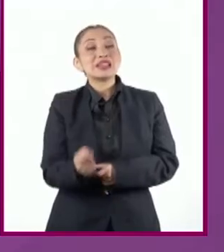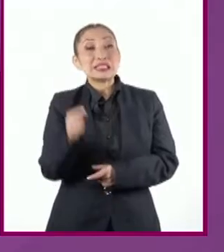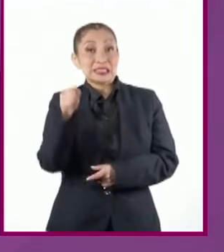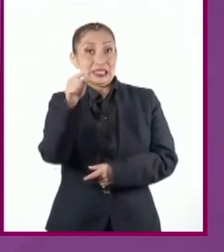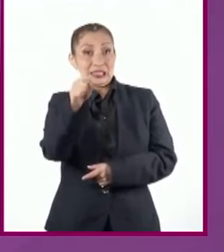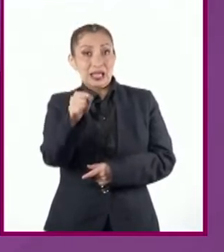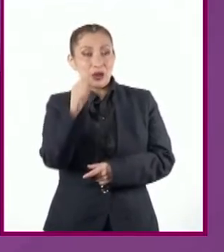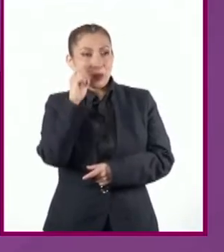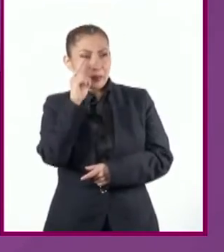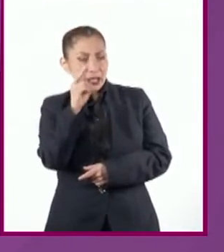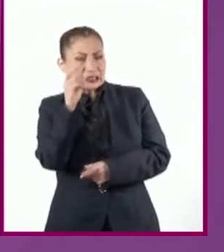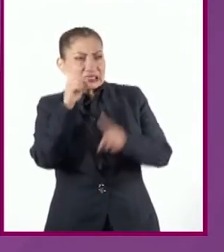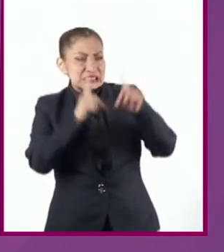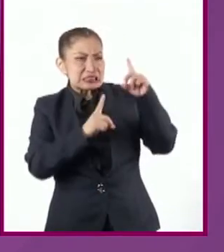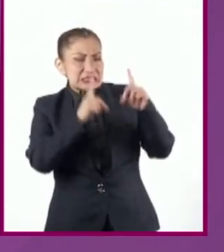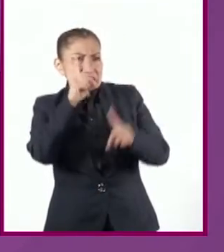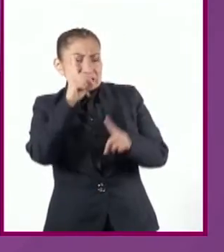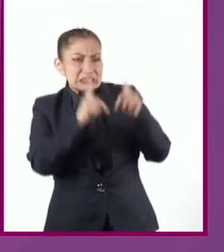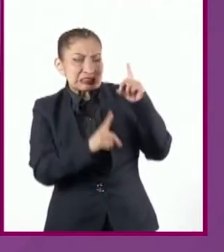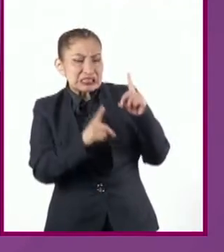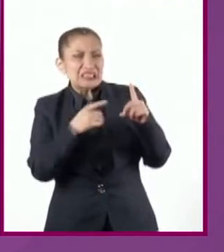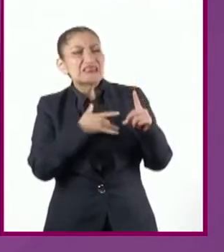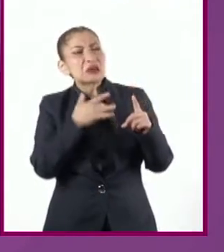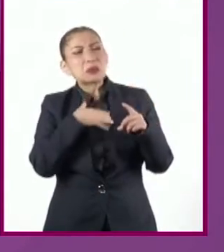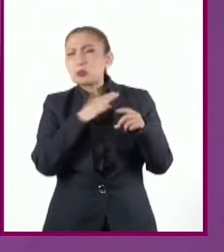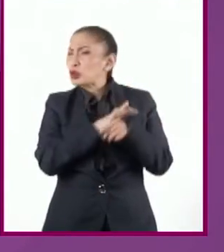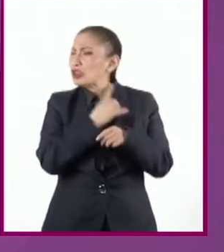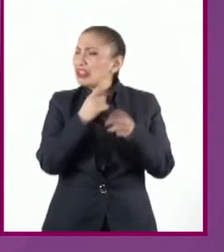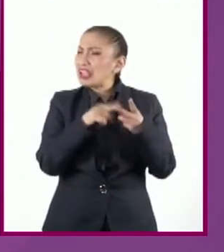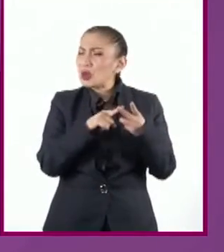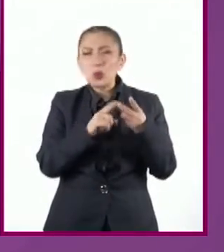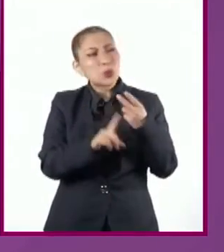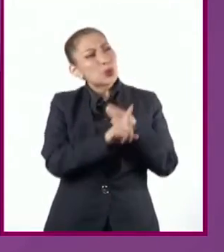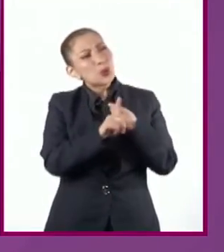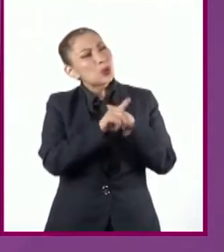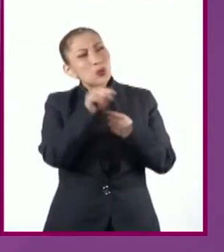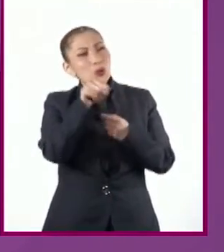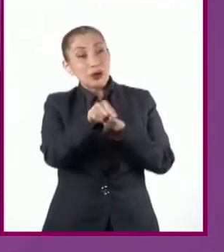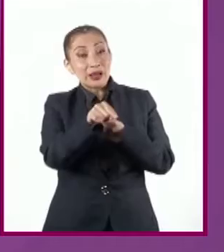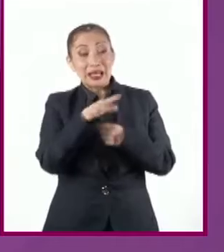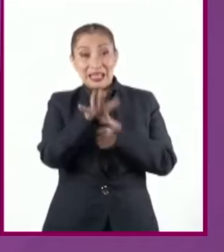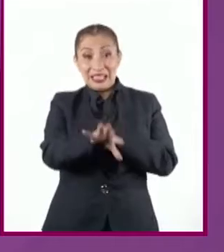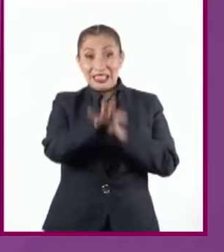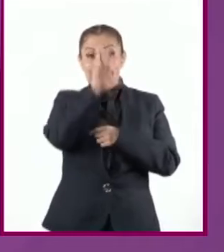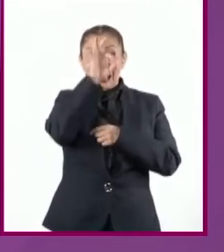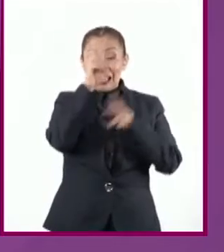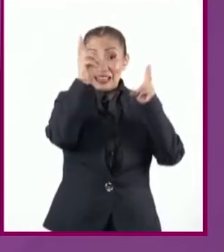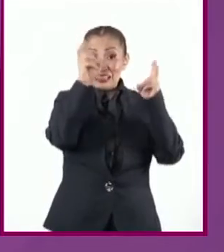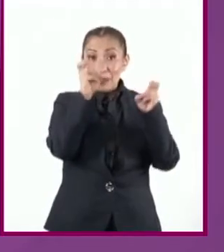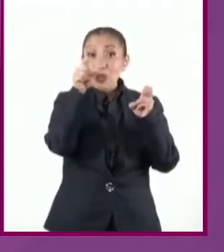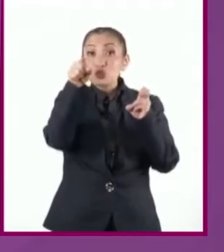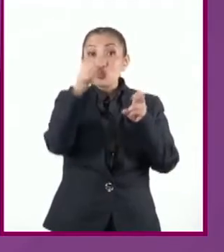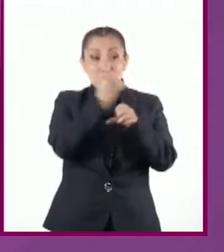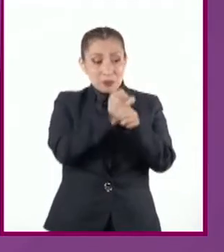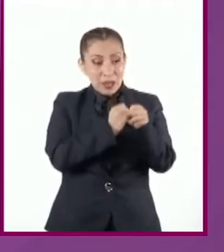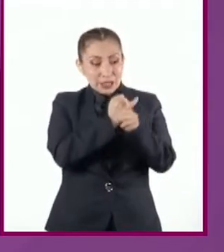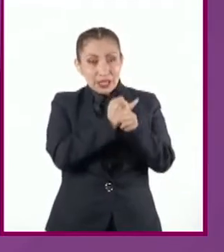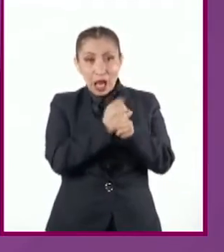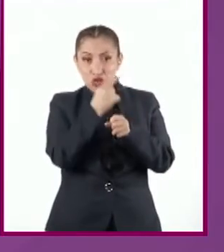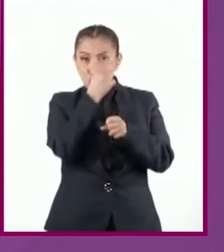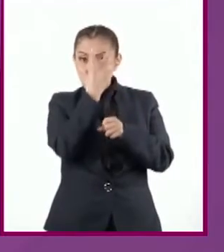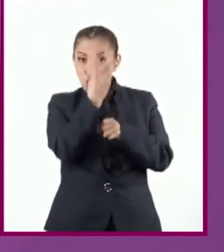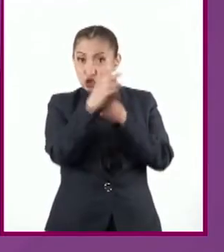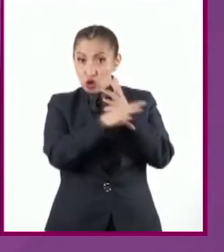se atienden los cuestionamientos, dudas o problematizaciones. La elección del tema a estudiar tiene que ver con